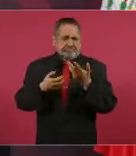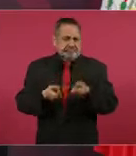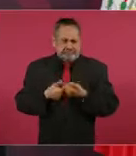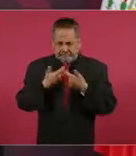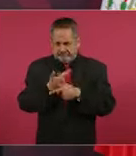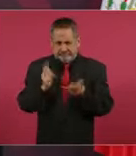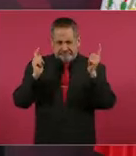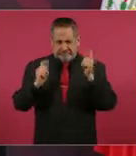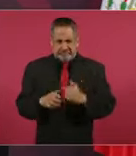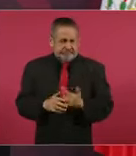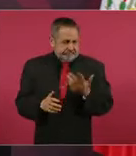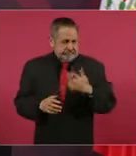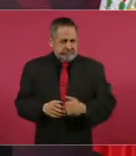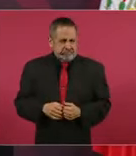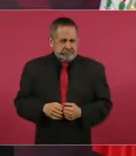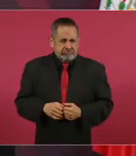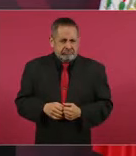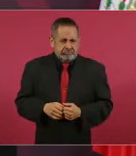A nadie.